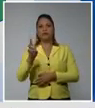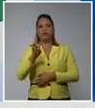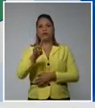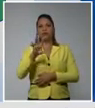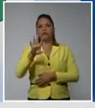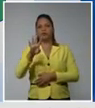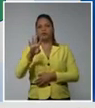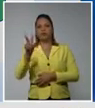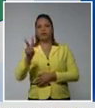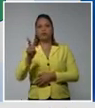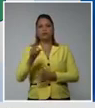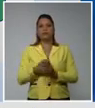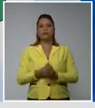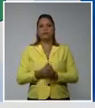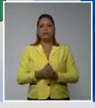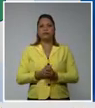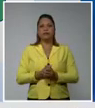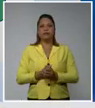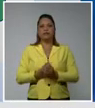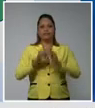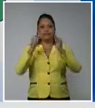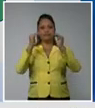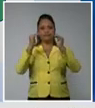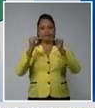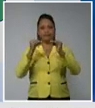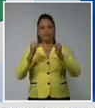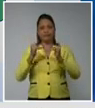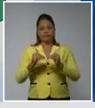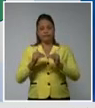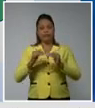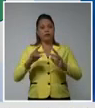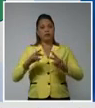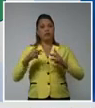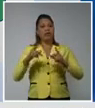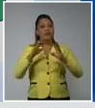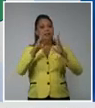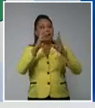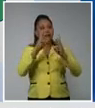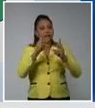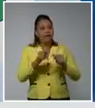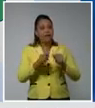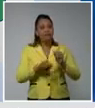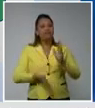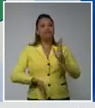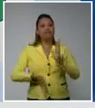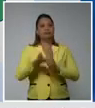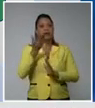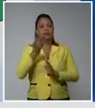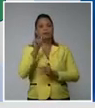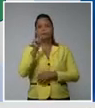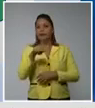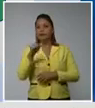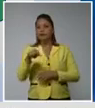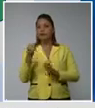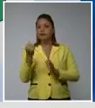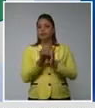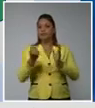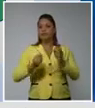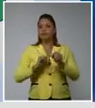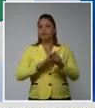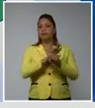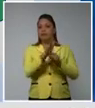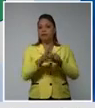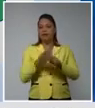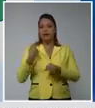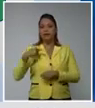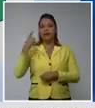59, 283, y nuevamente una cifra de personas diagnosticadas ayer con